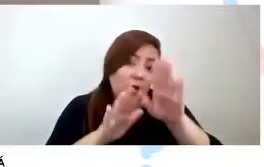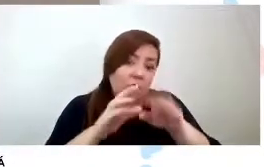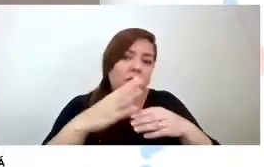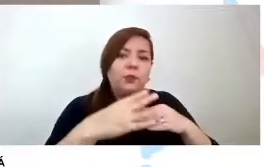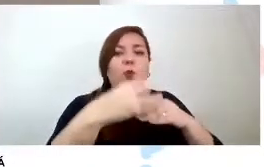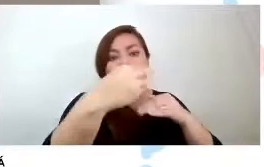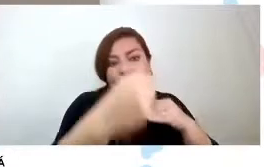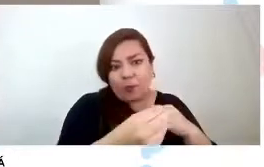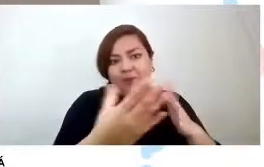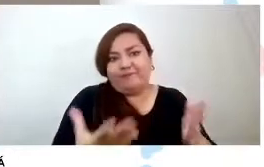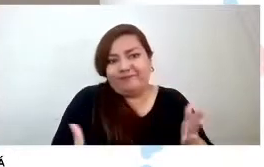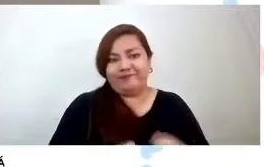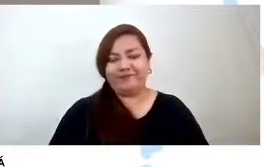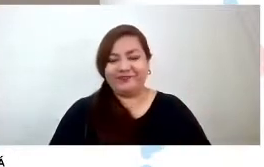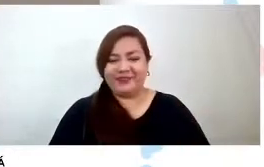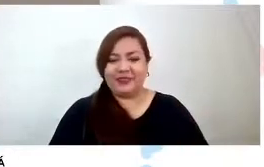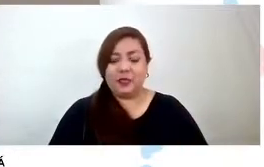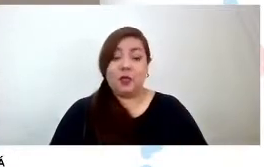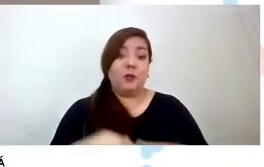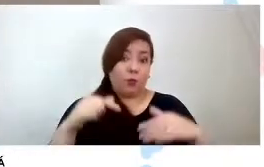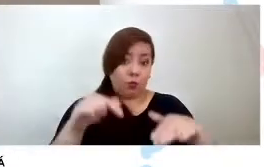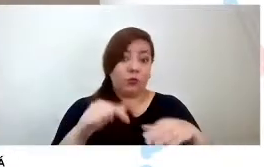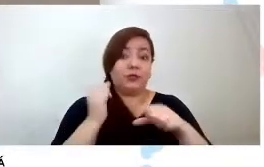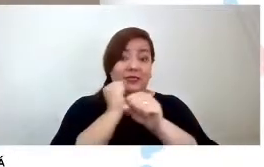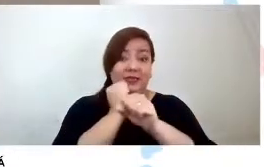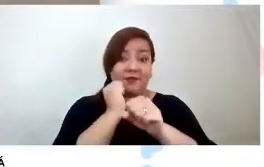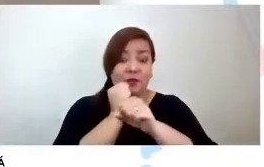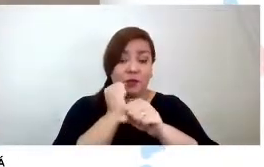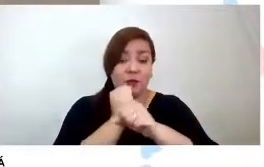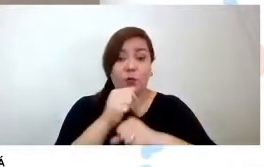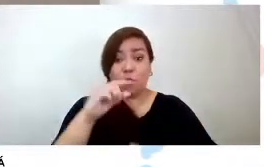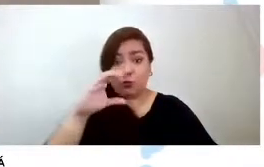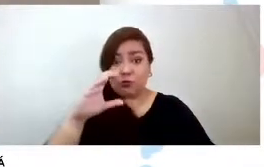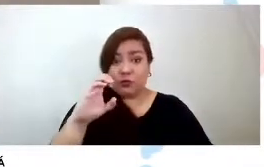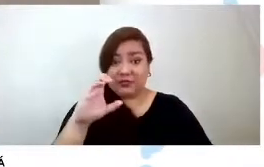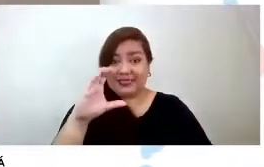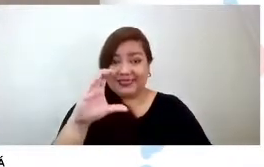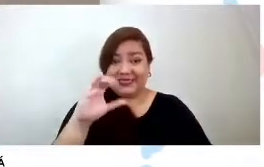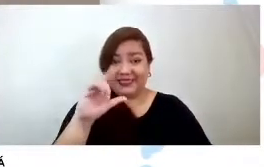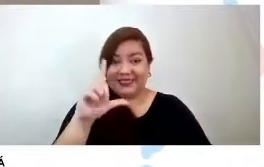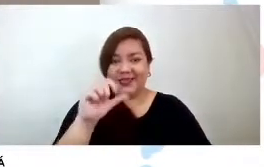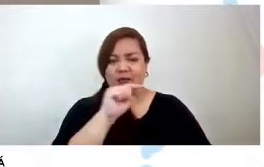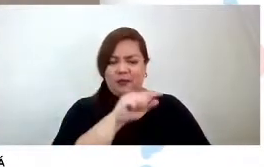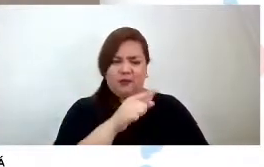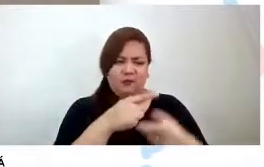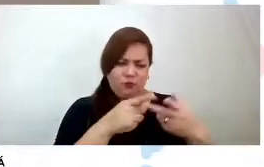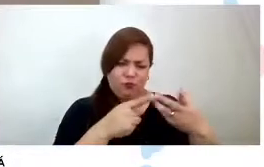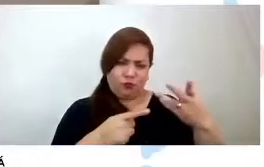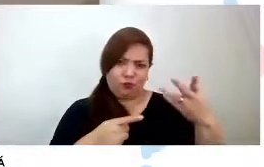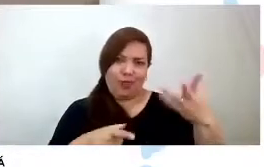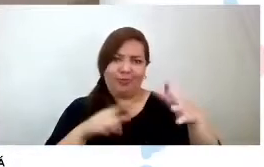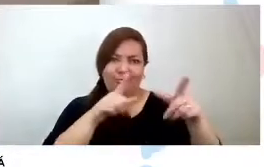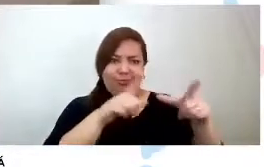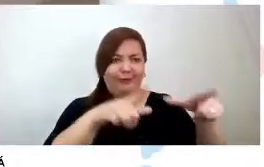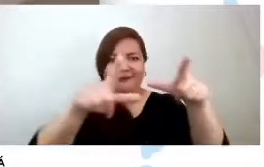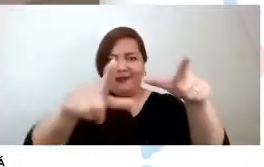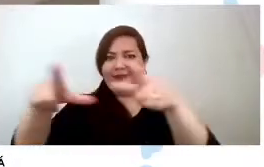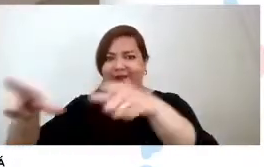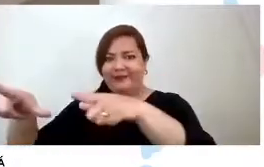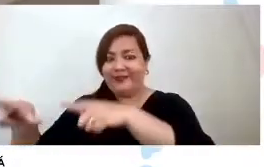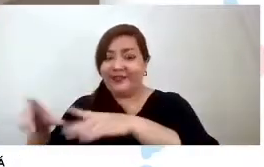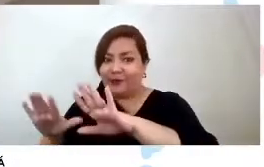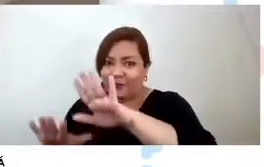trabajamos con Cecilia, que ella en realidad ve hartas áreas, si bien no es